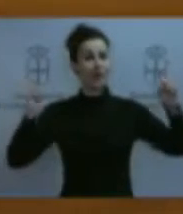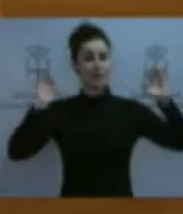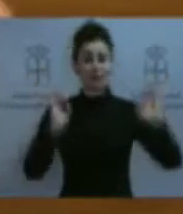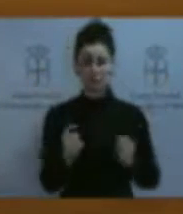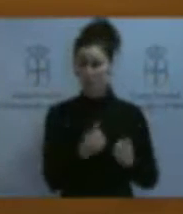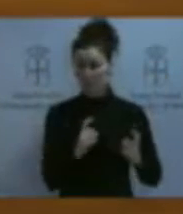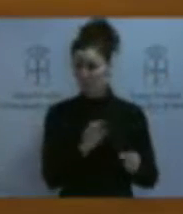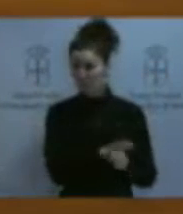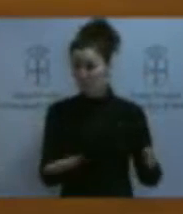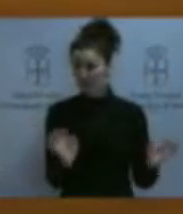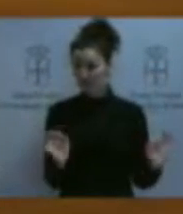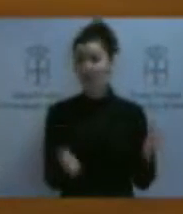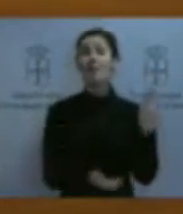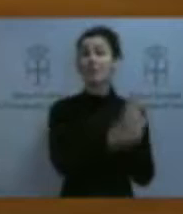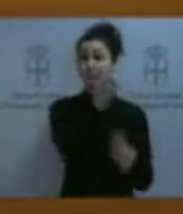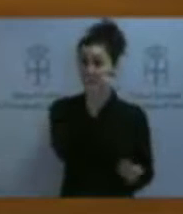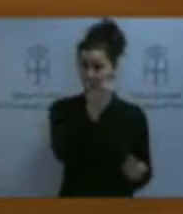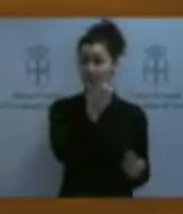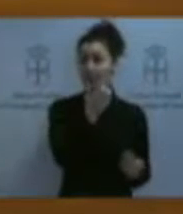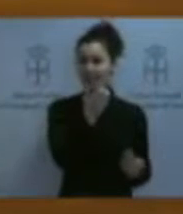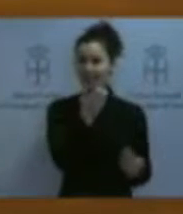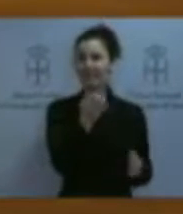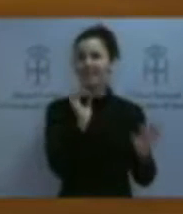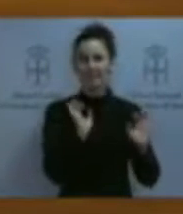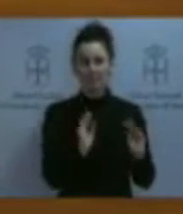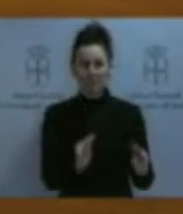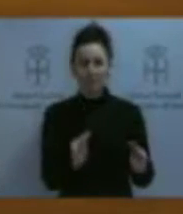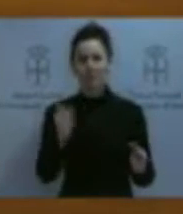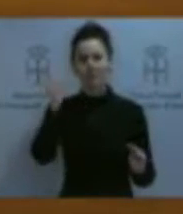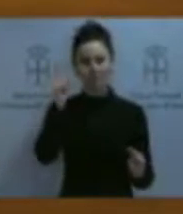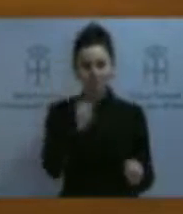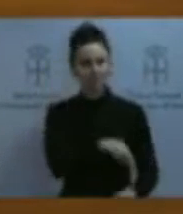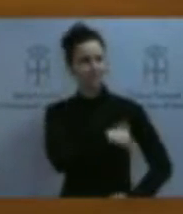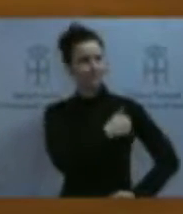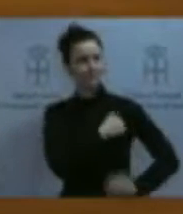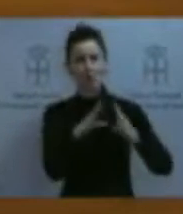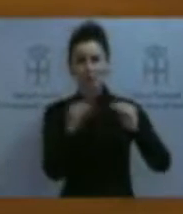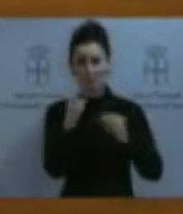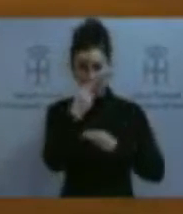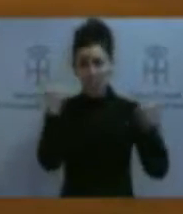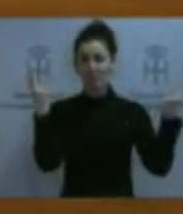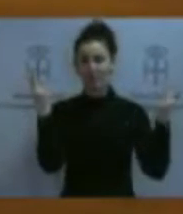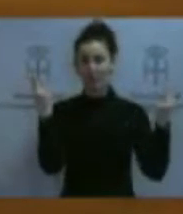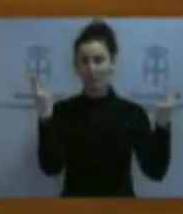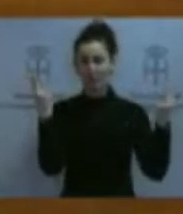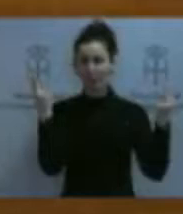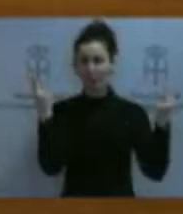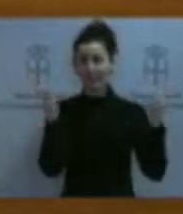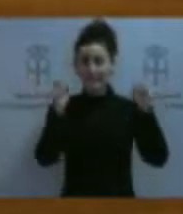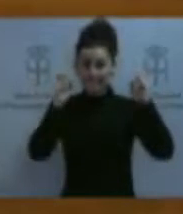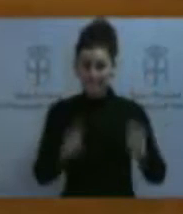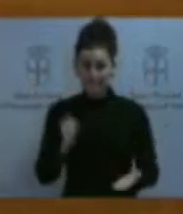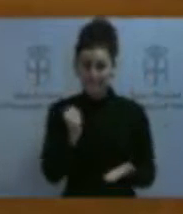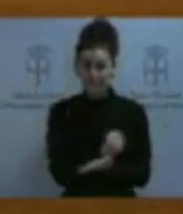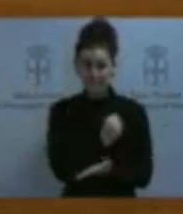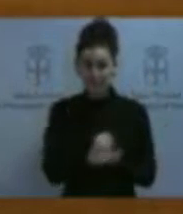sus carreras, sus doctorados en universidades públicas muchas veces y sin ayudas de cambios de matrícula 3 años después, ¿no? Que sabe lo que es el